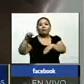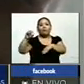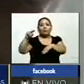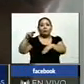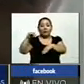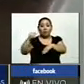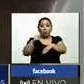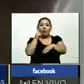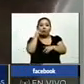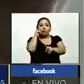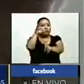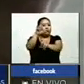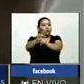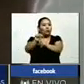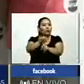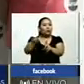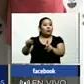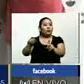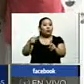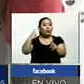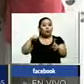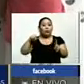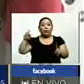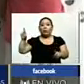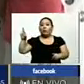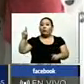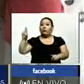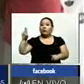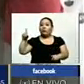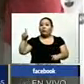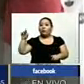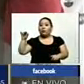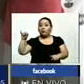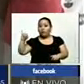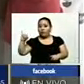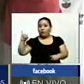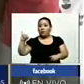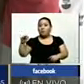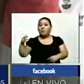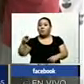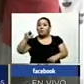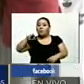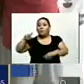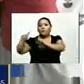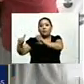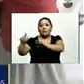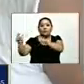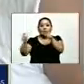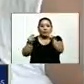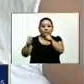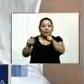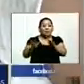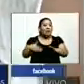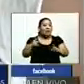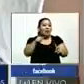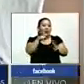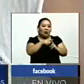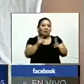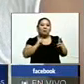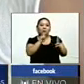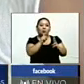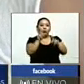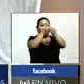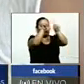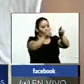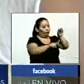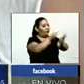ubica al sujeto de nombre Rudy Edimar Magaña, de 36 años de edad, y que al consultarlo al